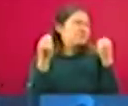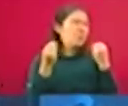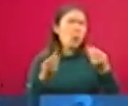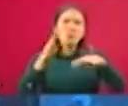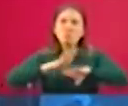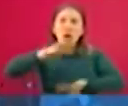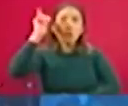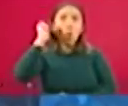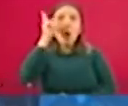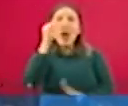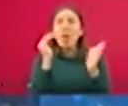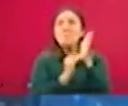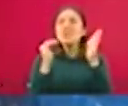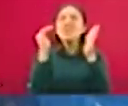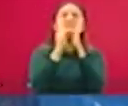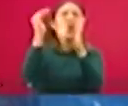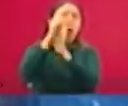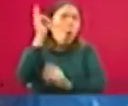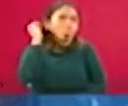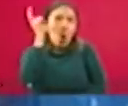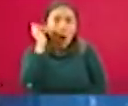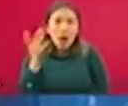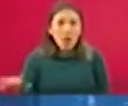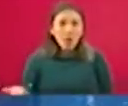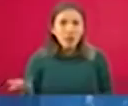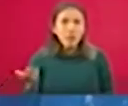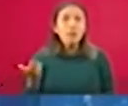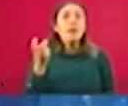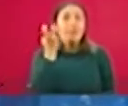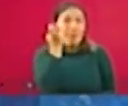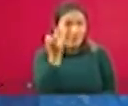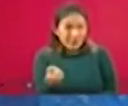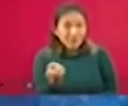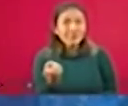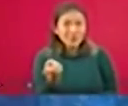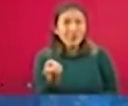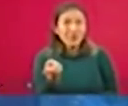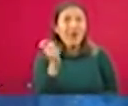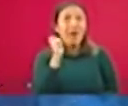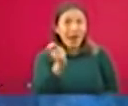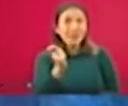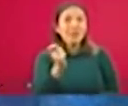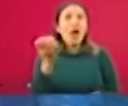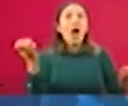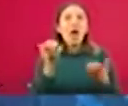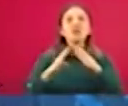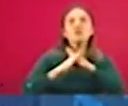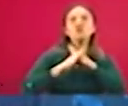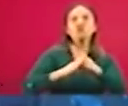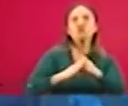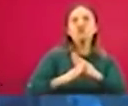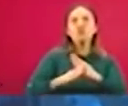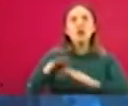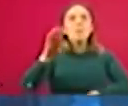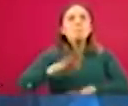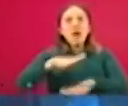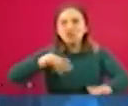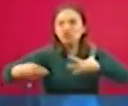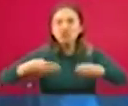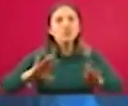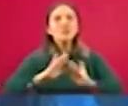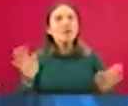que aportan es un porcentaje de positividad que nos permite monitorear la dinámica de transmisión de la